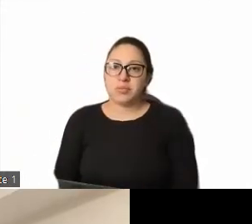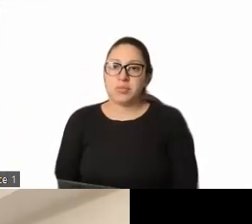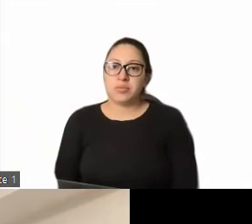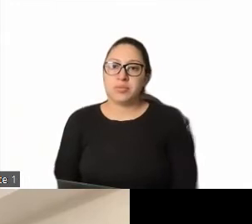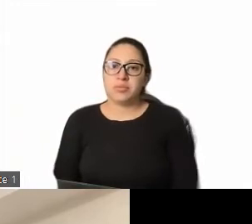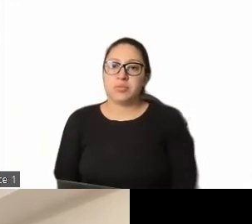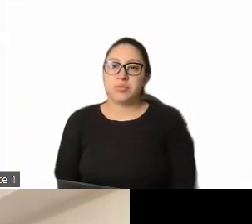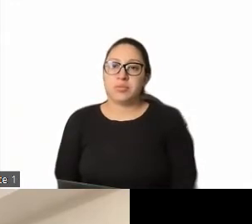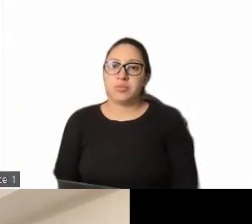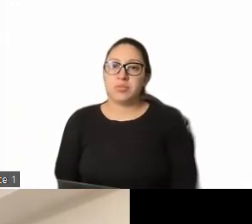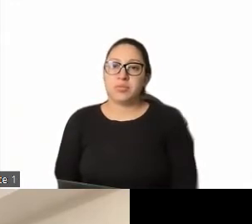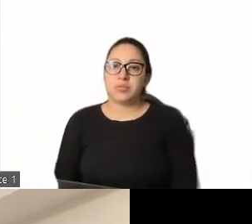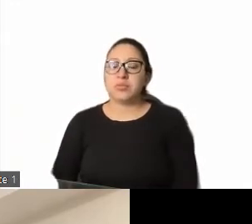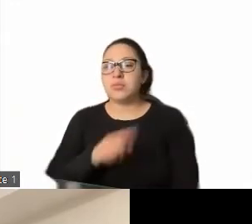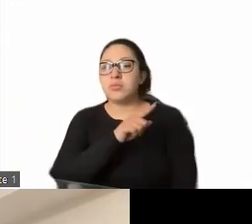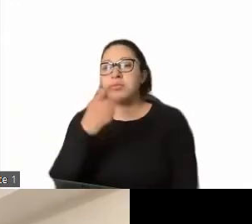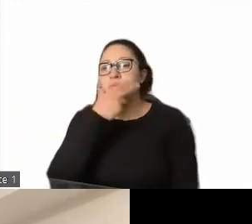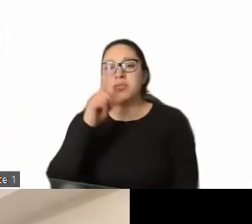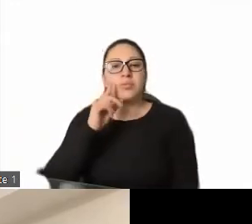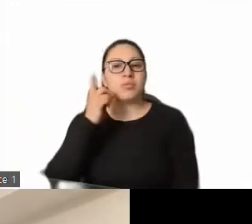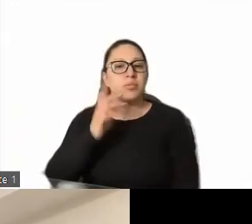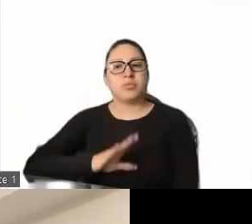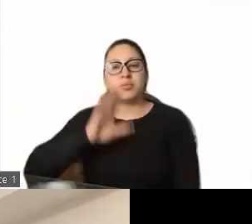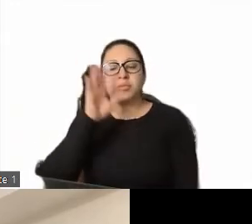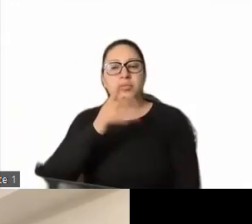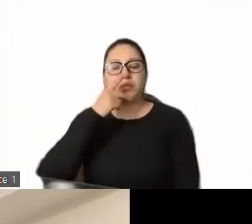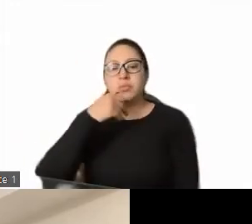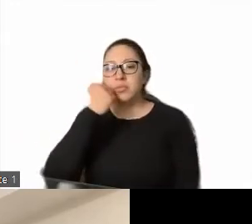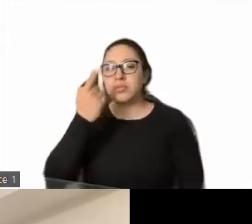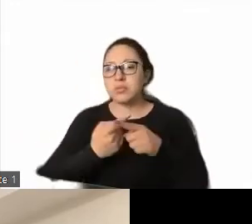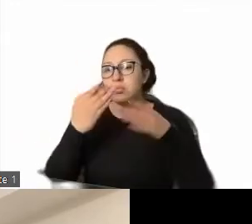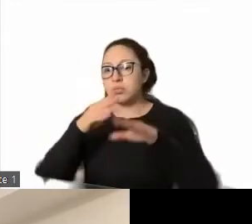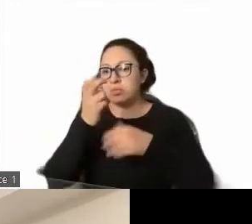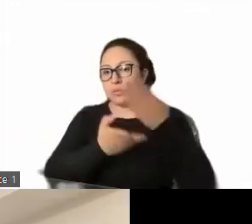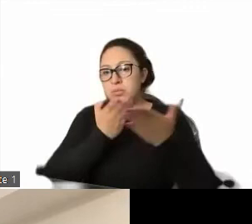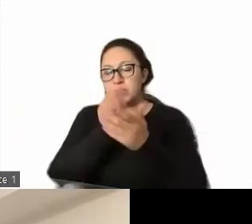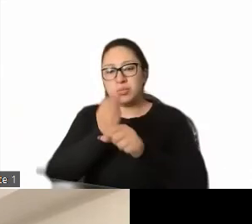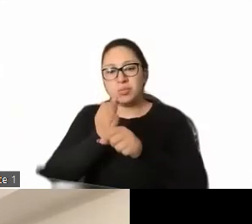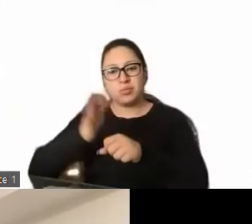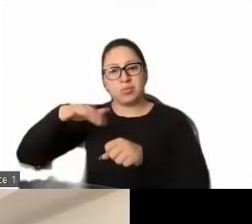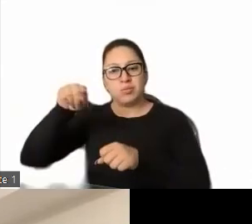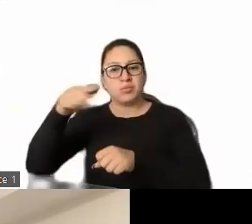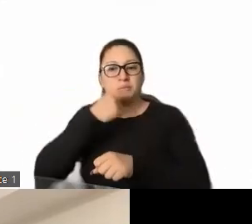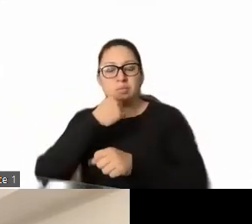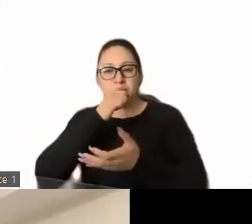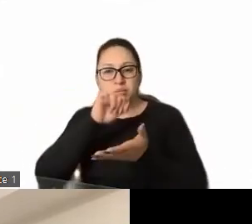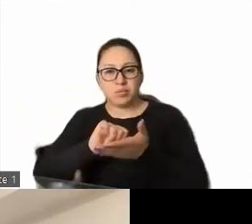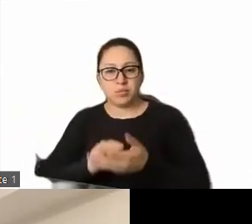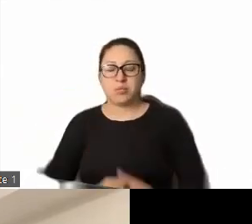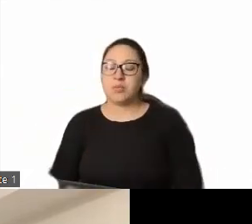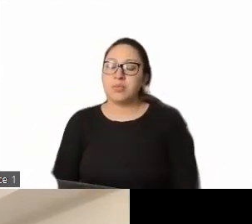No sé si hay alguna diputada o diputado que quiera hacer uso de la palabra con respecto a los temas mencionados por el diputado Ricardo